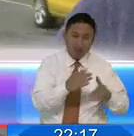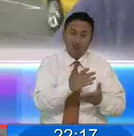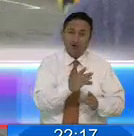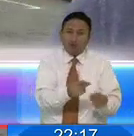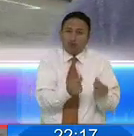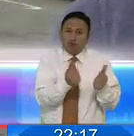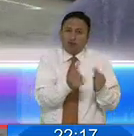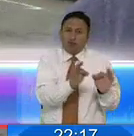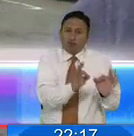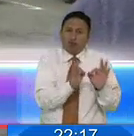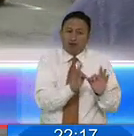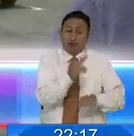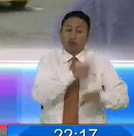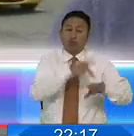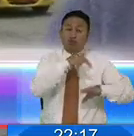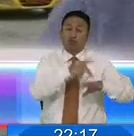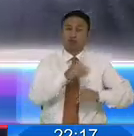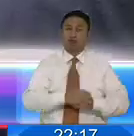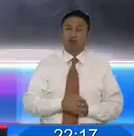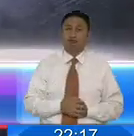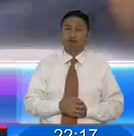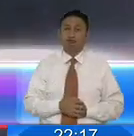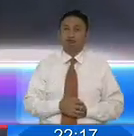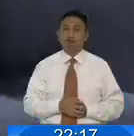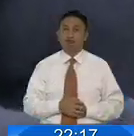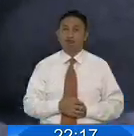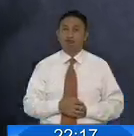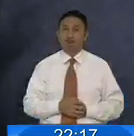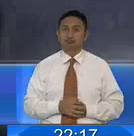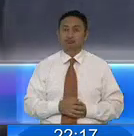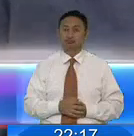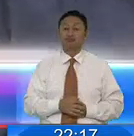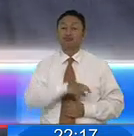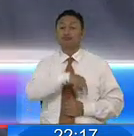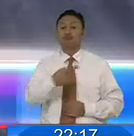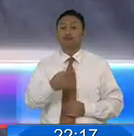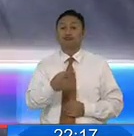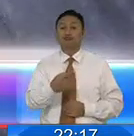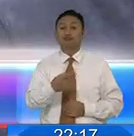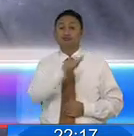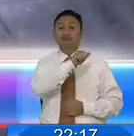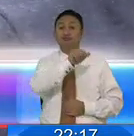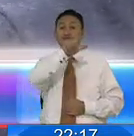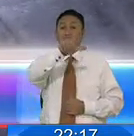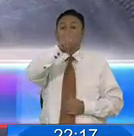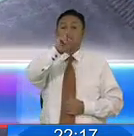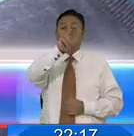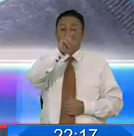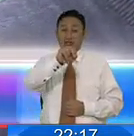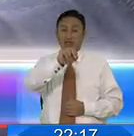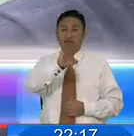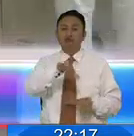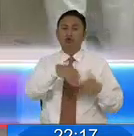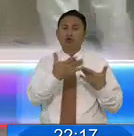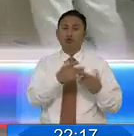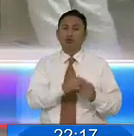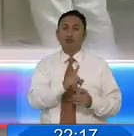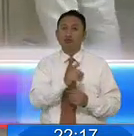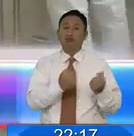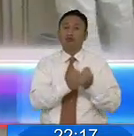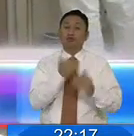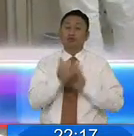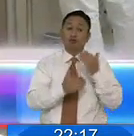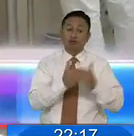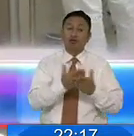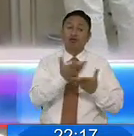calificados y profesionales calificados pero más allá de ello este déficit para álvarez debe ser subsanado de fondo con un proceso de